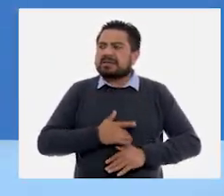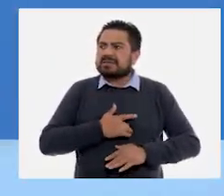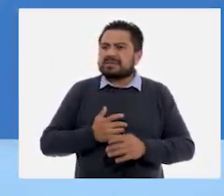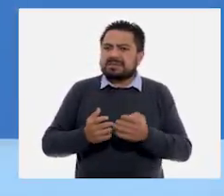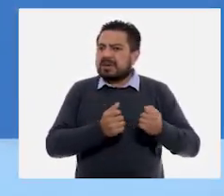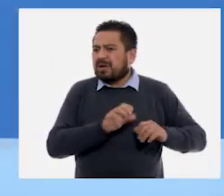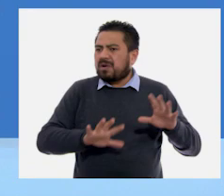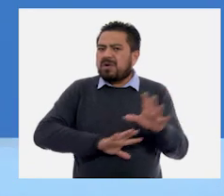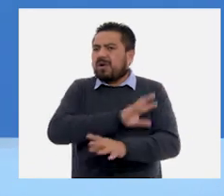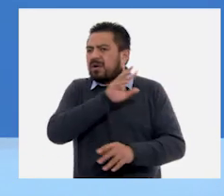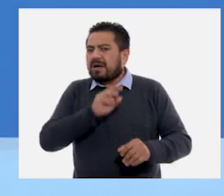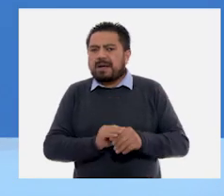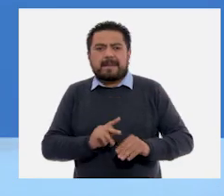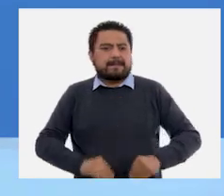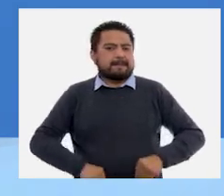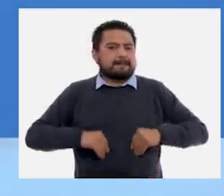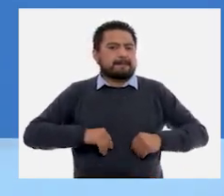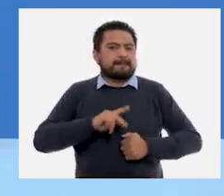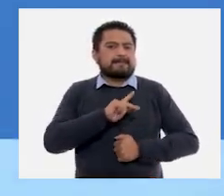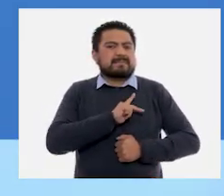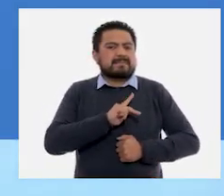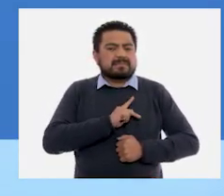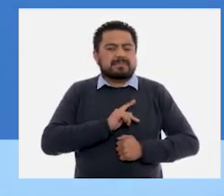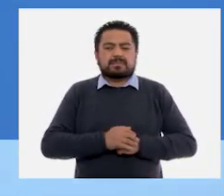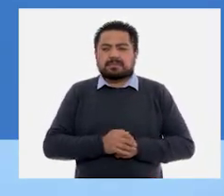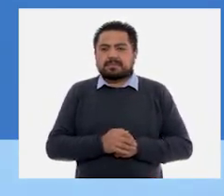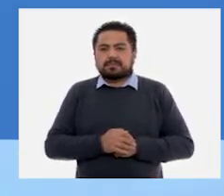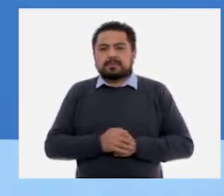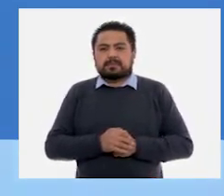de toda mi vida.